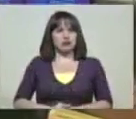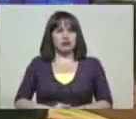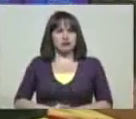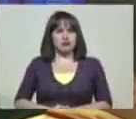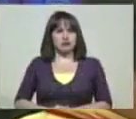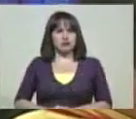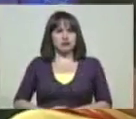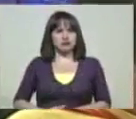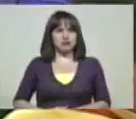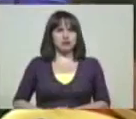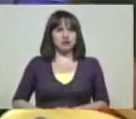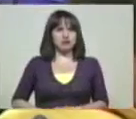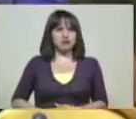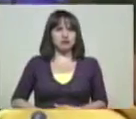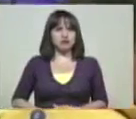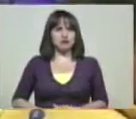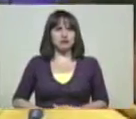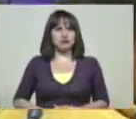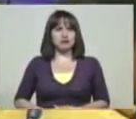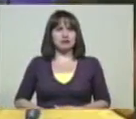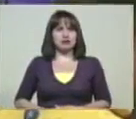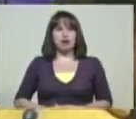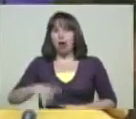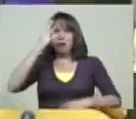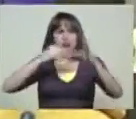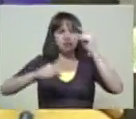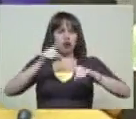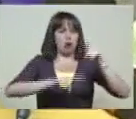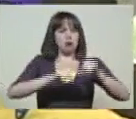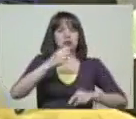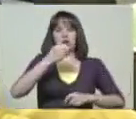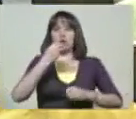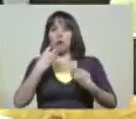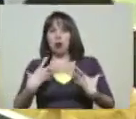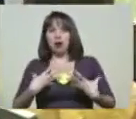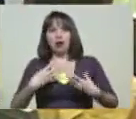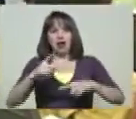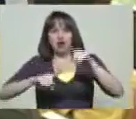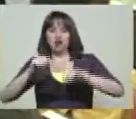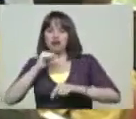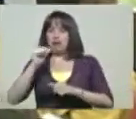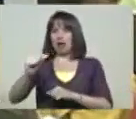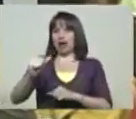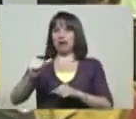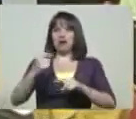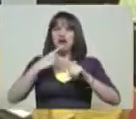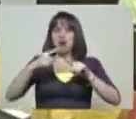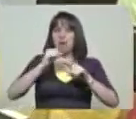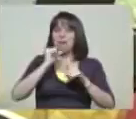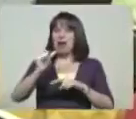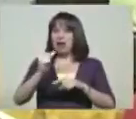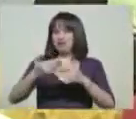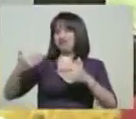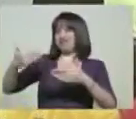aprendí lo bueno y también lo malo lo malo lo dejé en el pasado